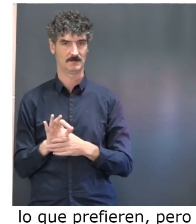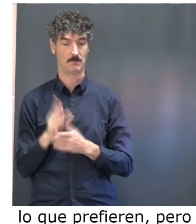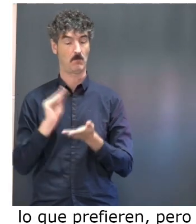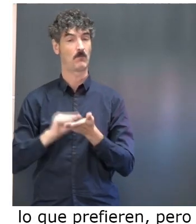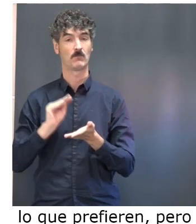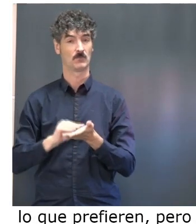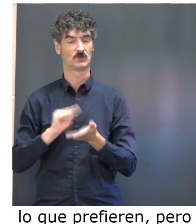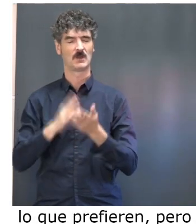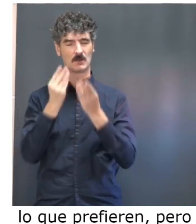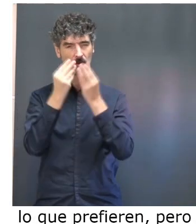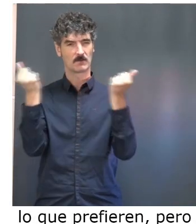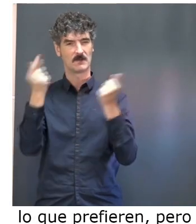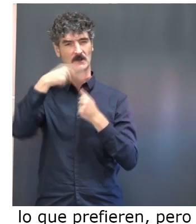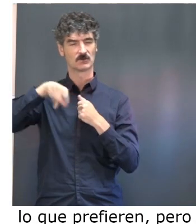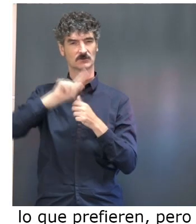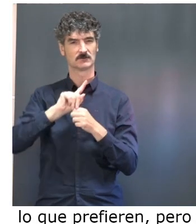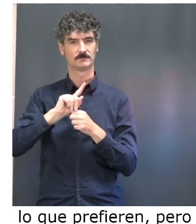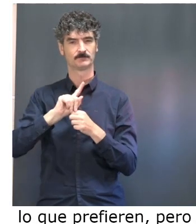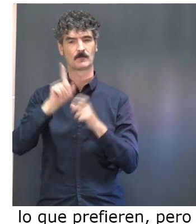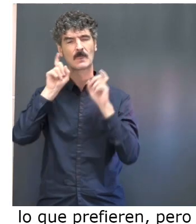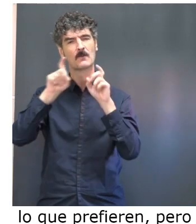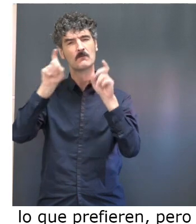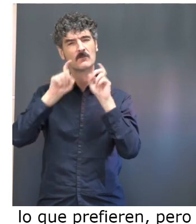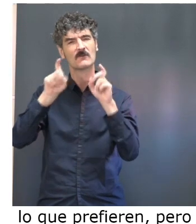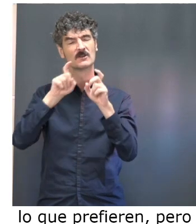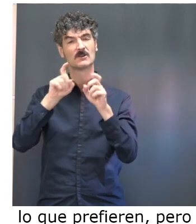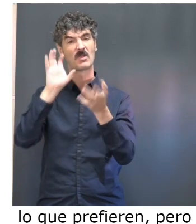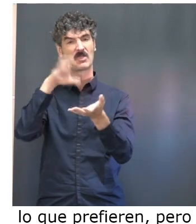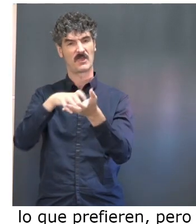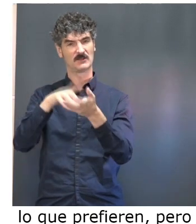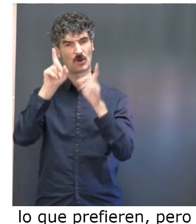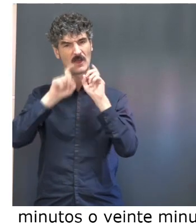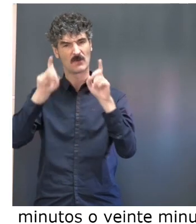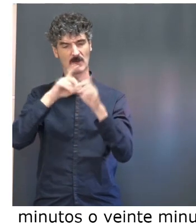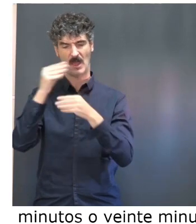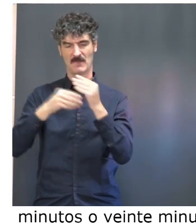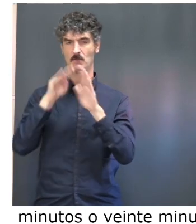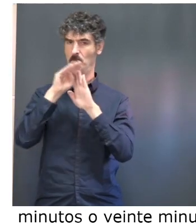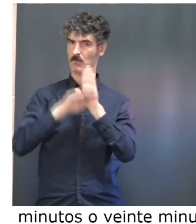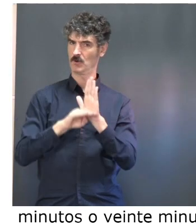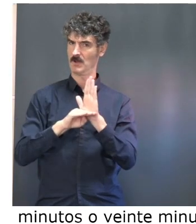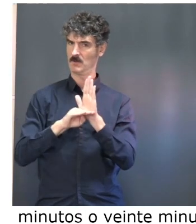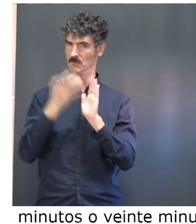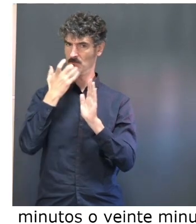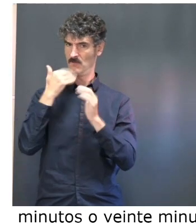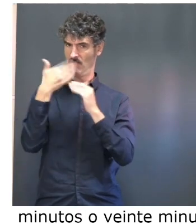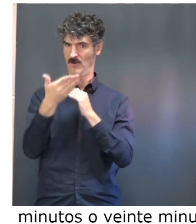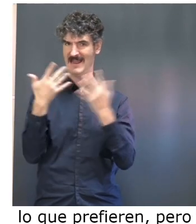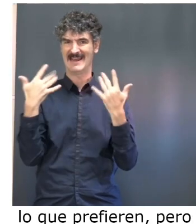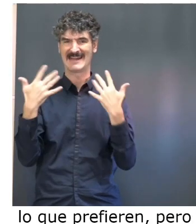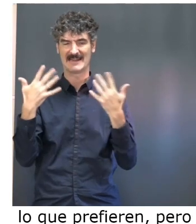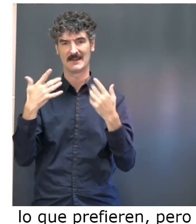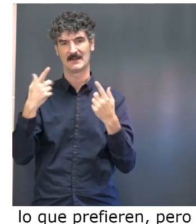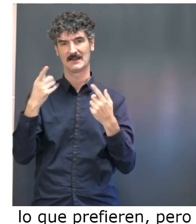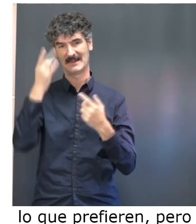veces se nos olvida cuando el profesorado en los centros educativos hacemos un programa en los recreos, pues lo